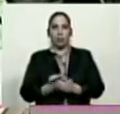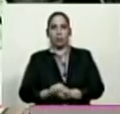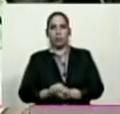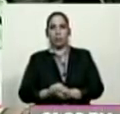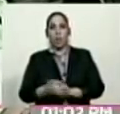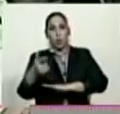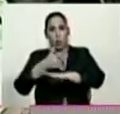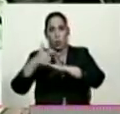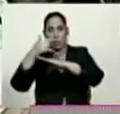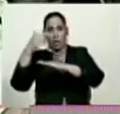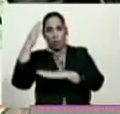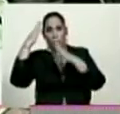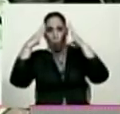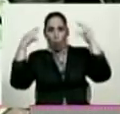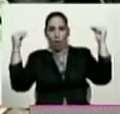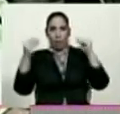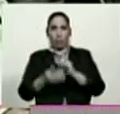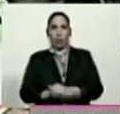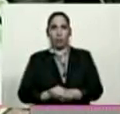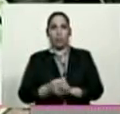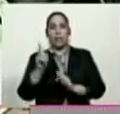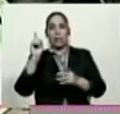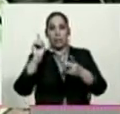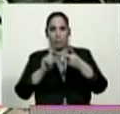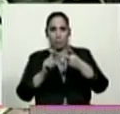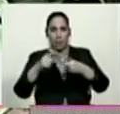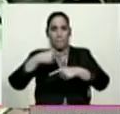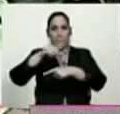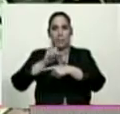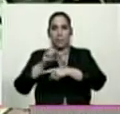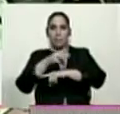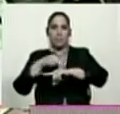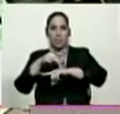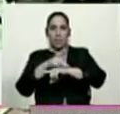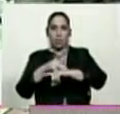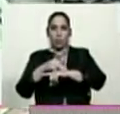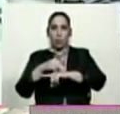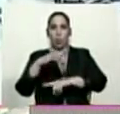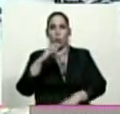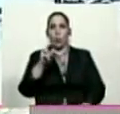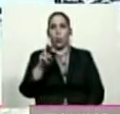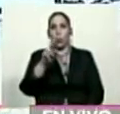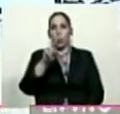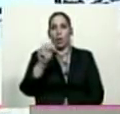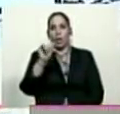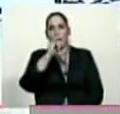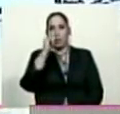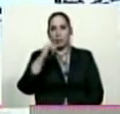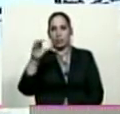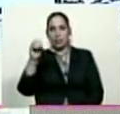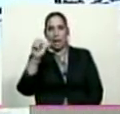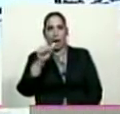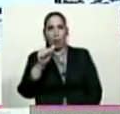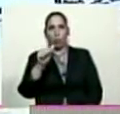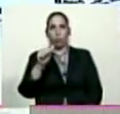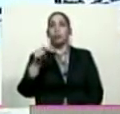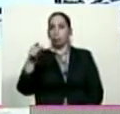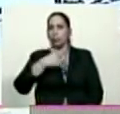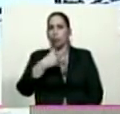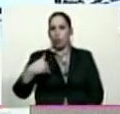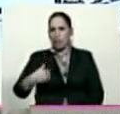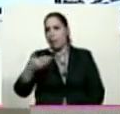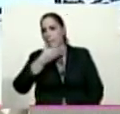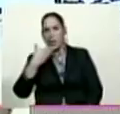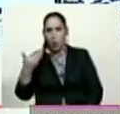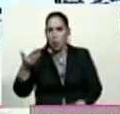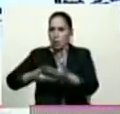la anuencia del primer ministro de Curazao. Yo le digo al pueblo de Aruba, Bonaire y Curazao, quiero las mejores relaciones, pero